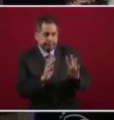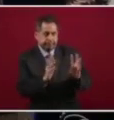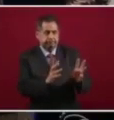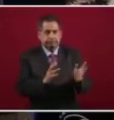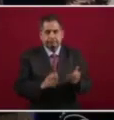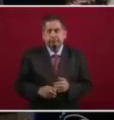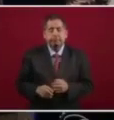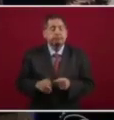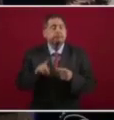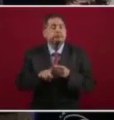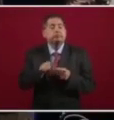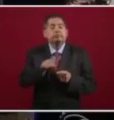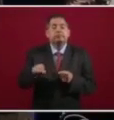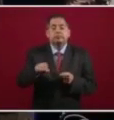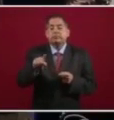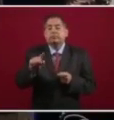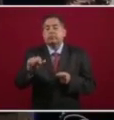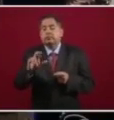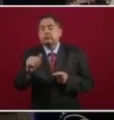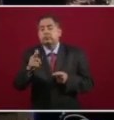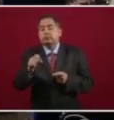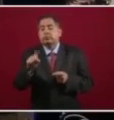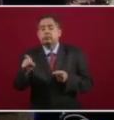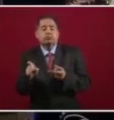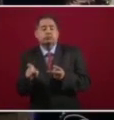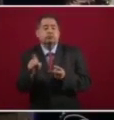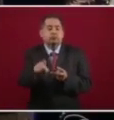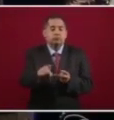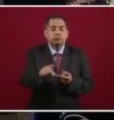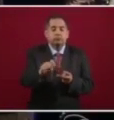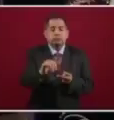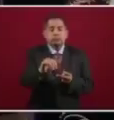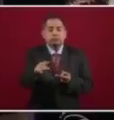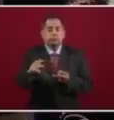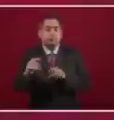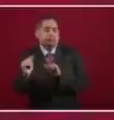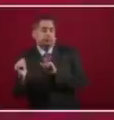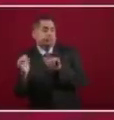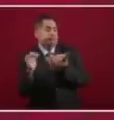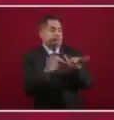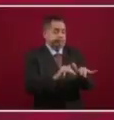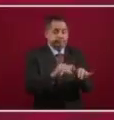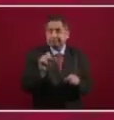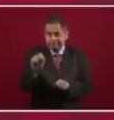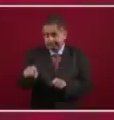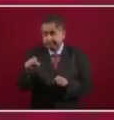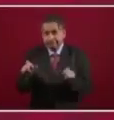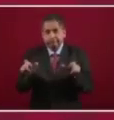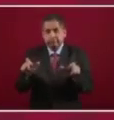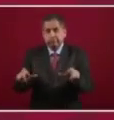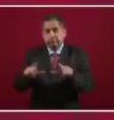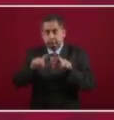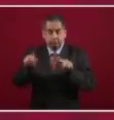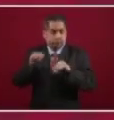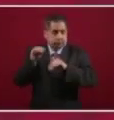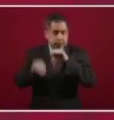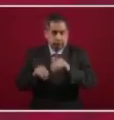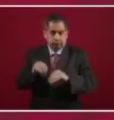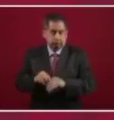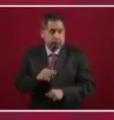y Zaragoza salieron elementos de la Guardia Nacional que están